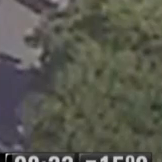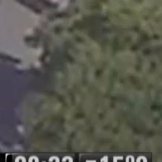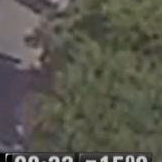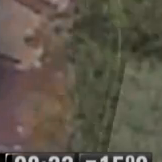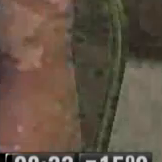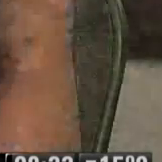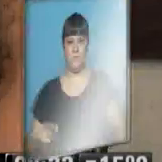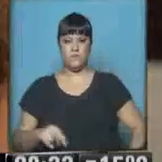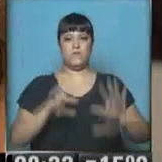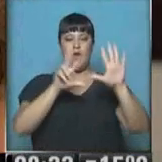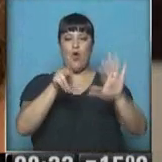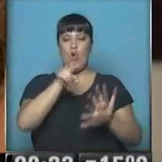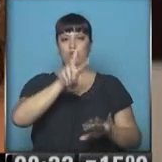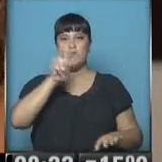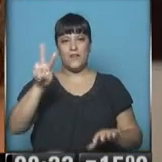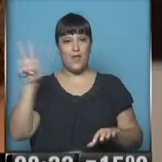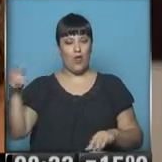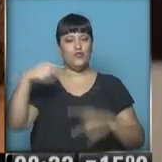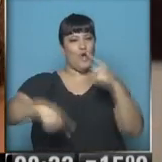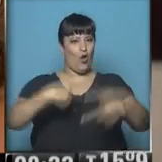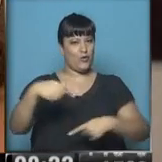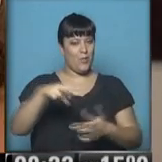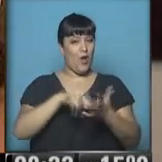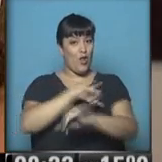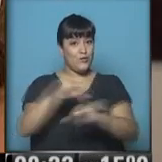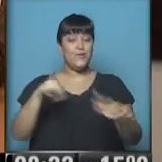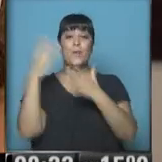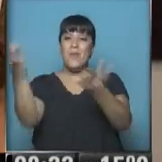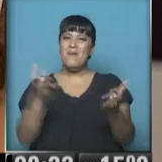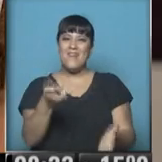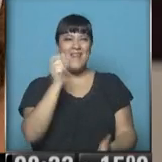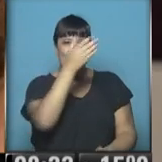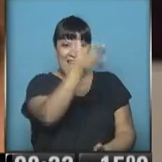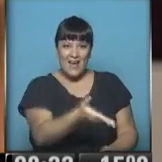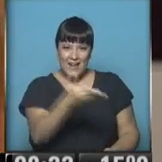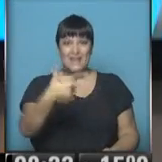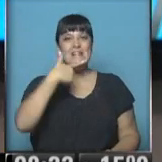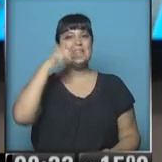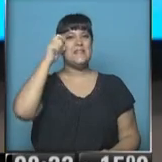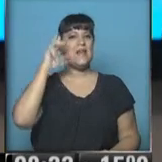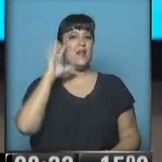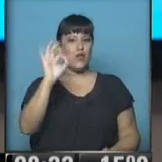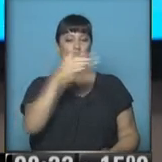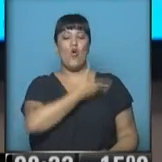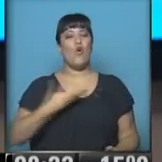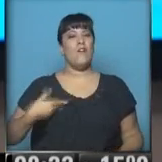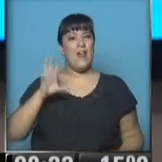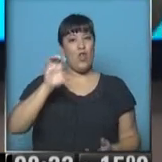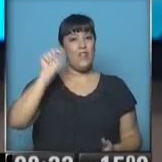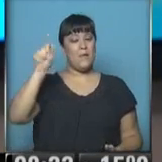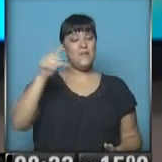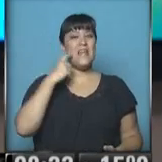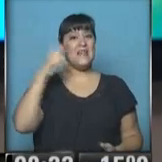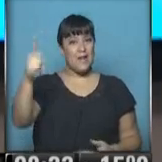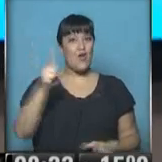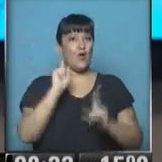a las 88:22 continuamos en visión 7 mañana y le damos la bienvenida a Sergio urribarri gobernador de Entre Ríos y también